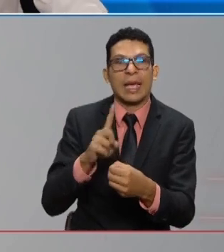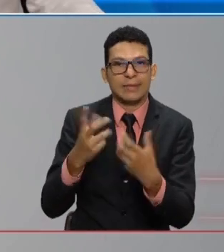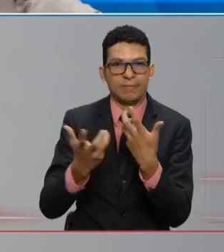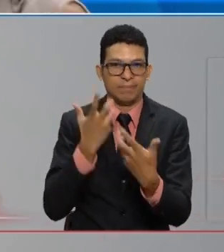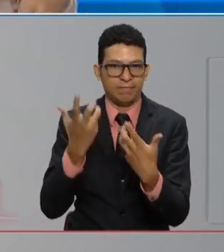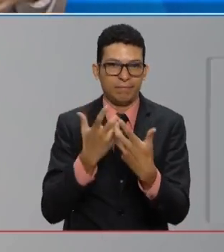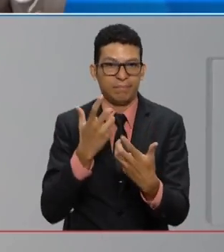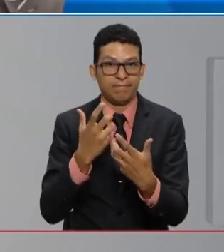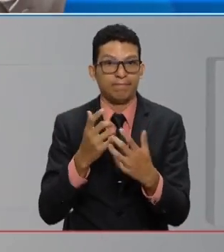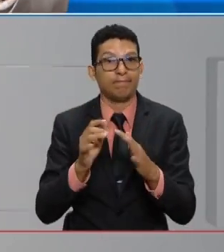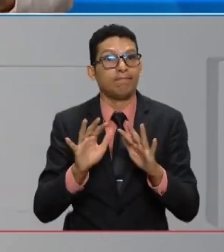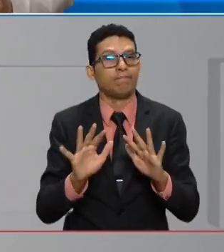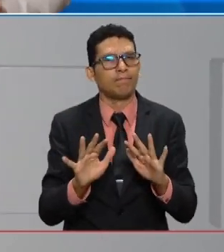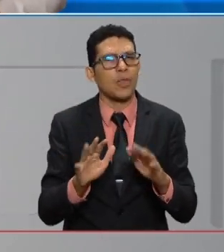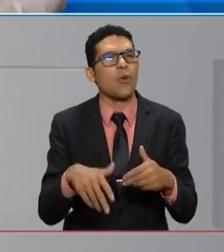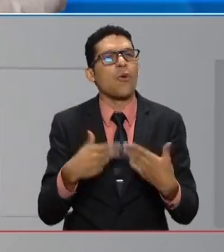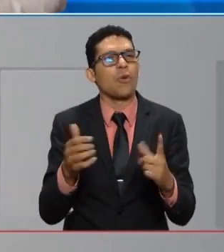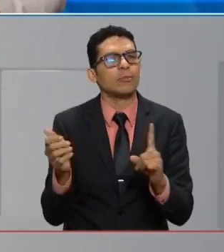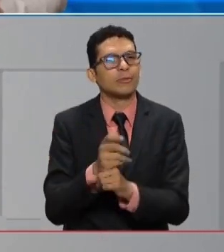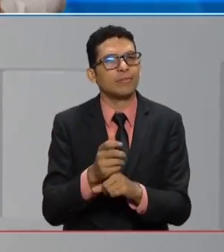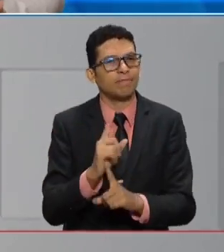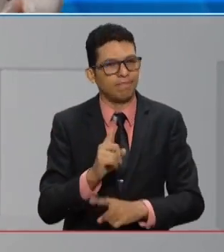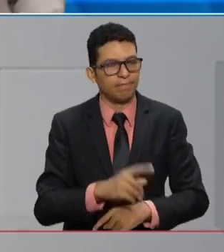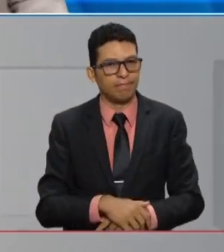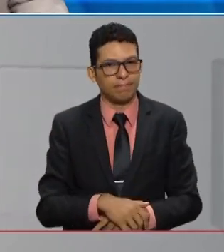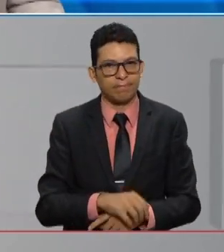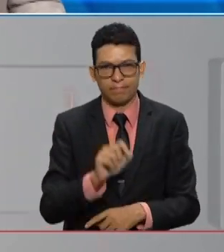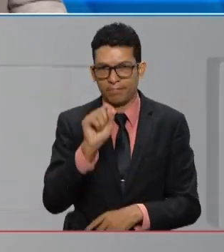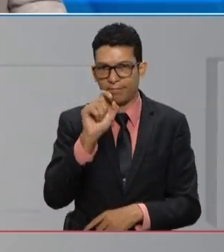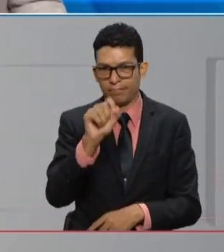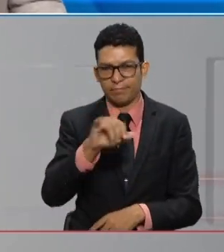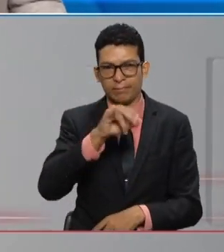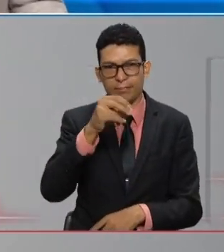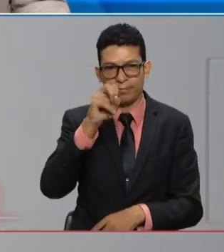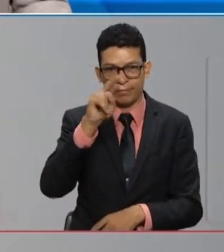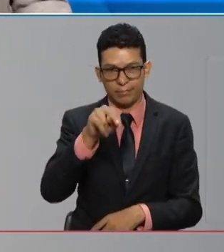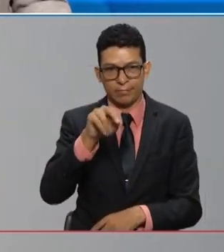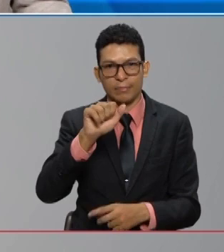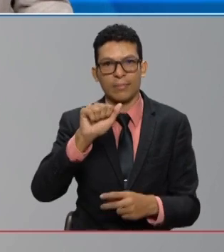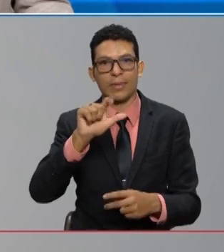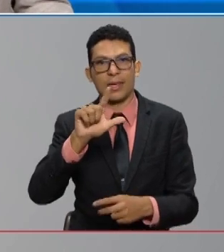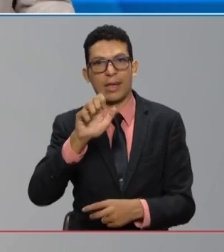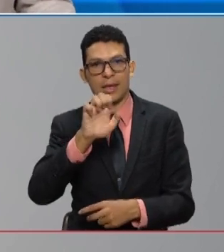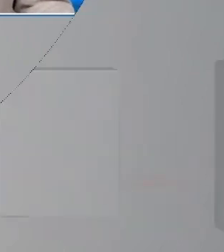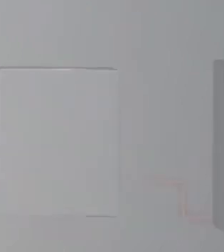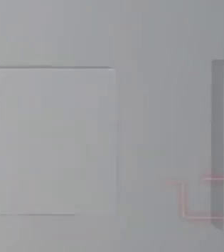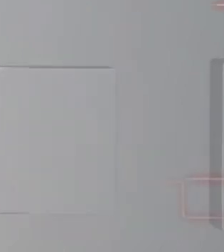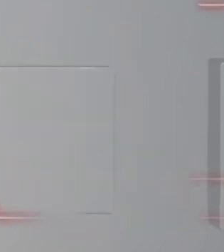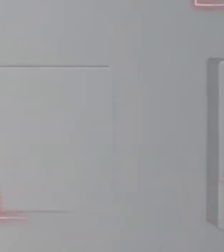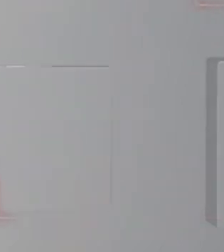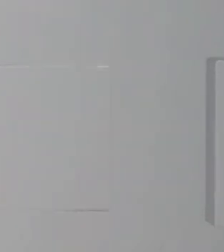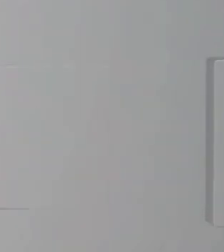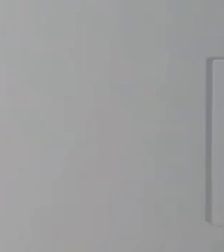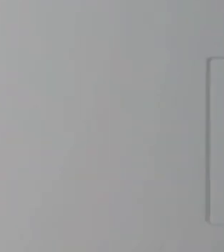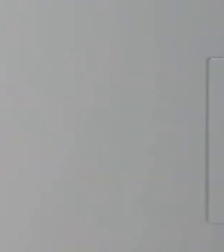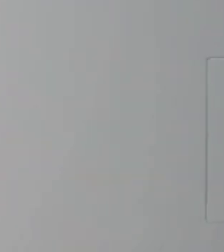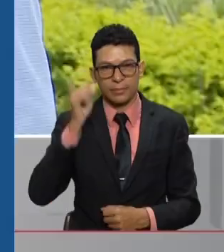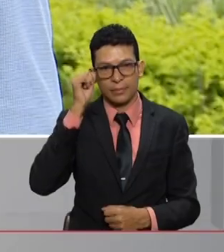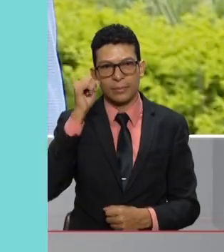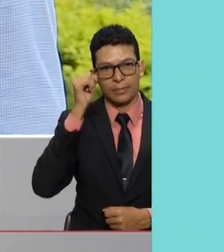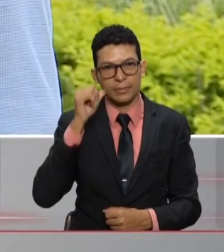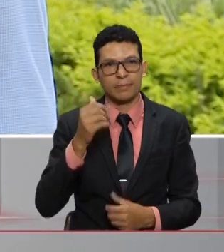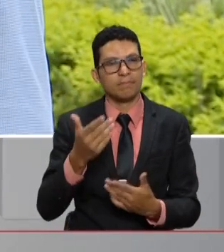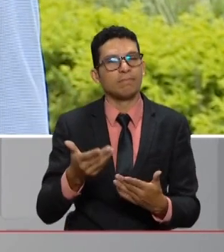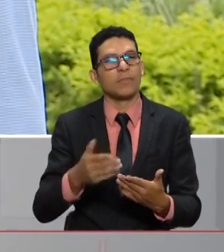sistema. Pero, ¿cómo se logrará esto? Le preguntamos a John Alex Senado, que se encuentra justamente en una terminal del MIO.